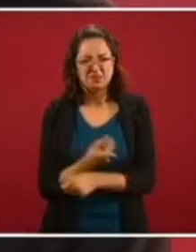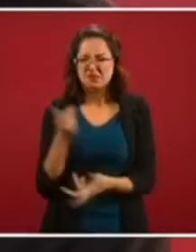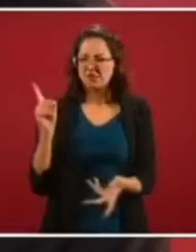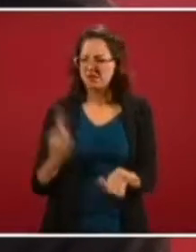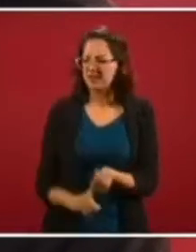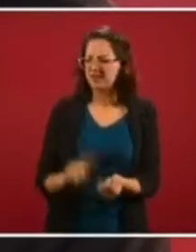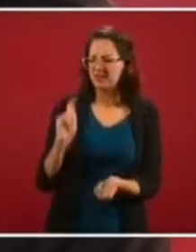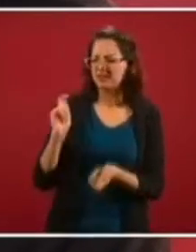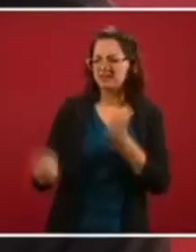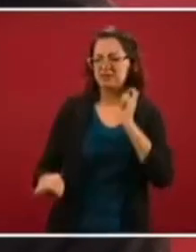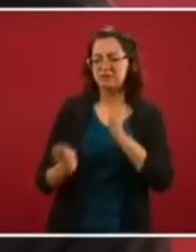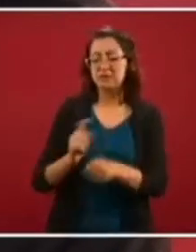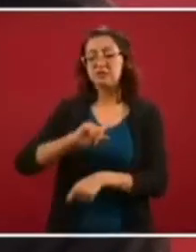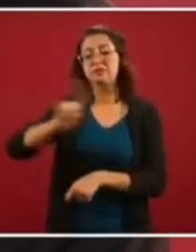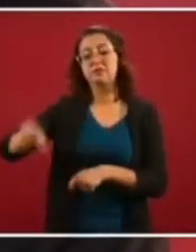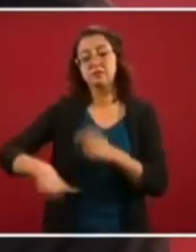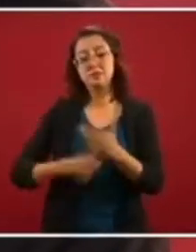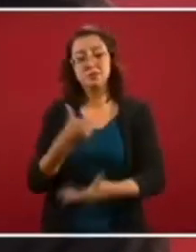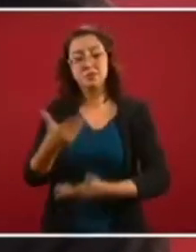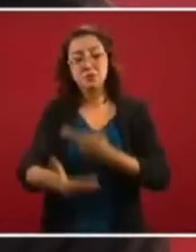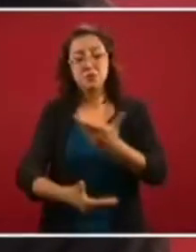procede,